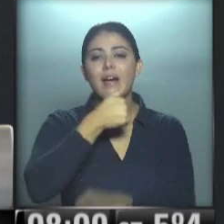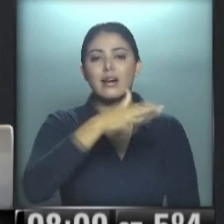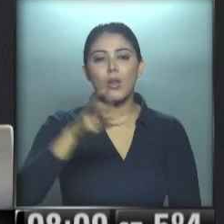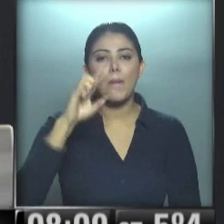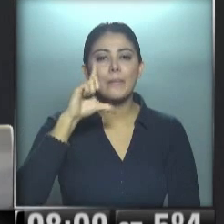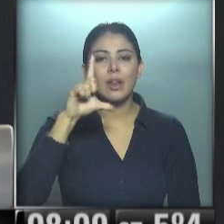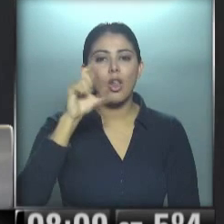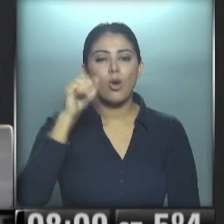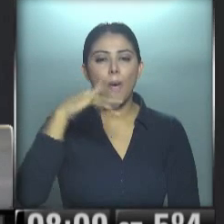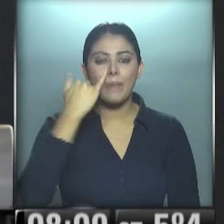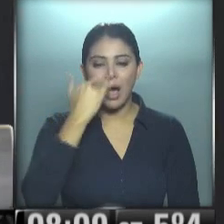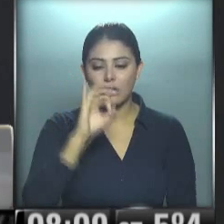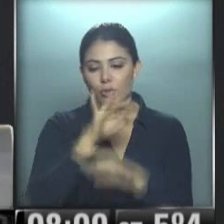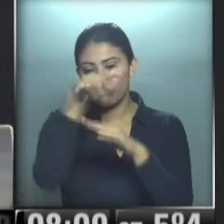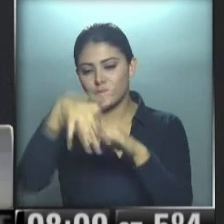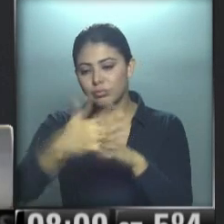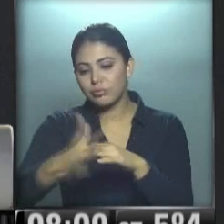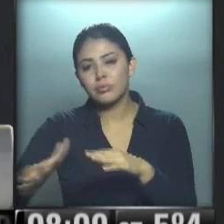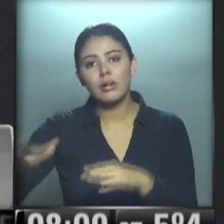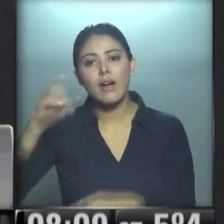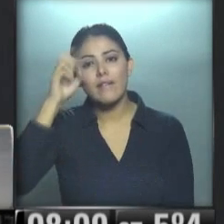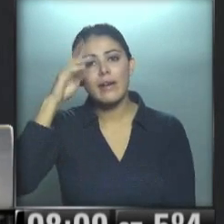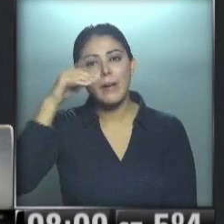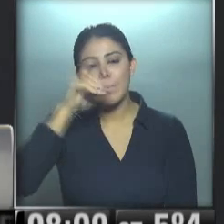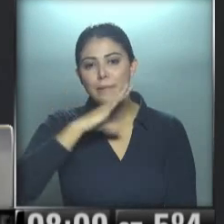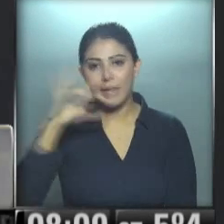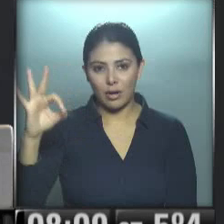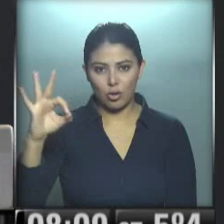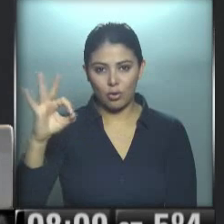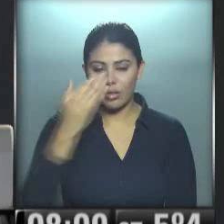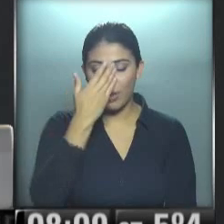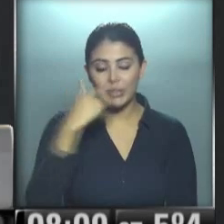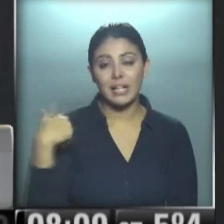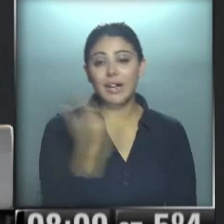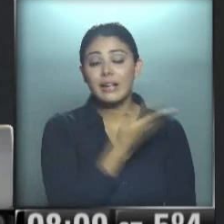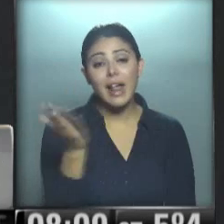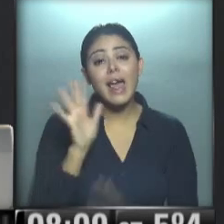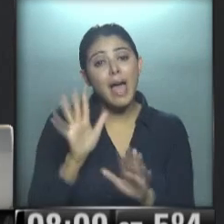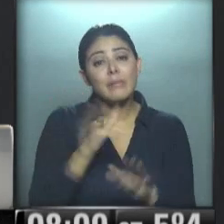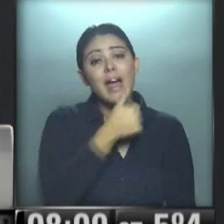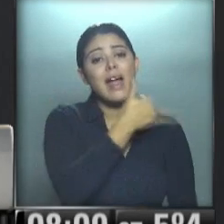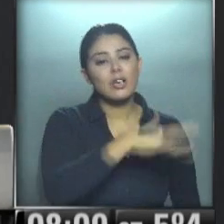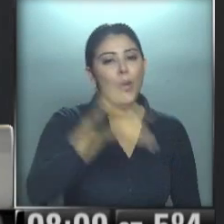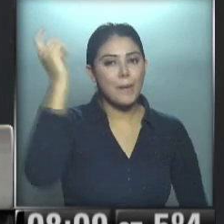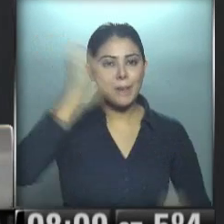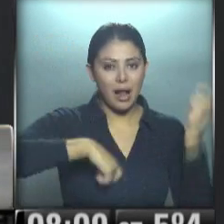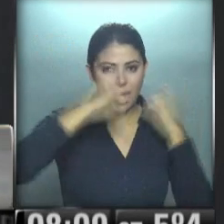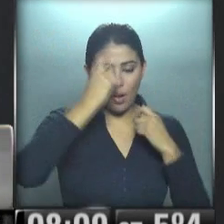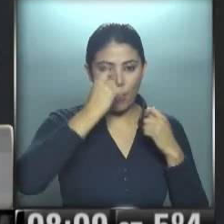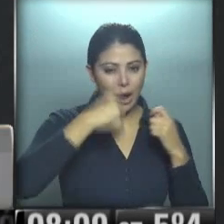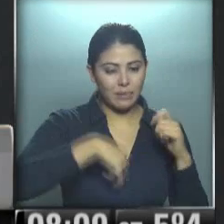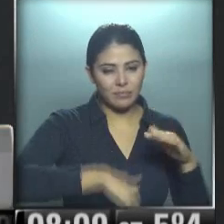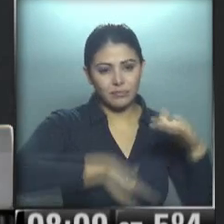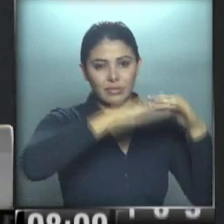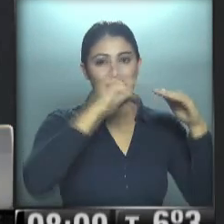hasta la desembocadura del río bermejo y en general se espera que el río paraguay se estabilice en torno